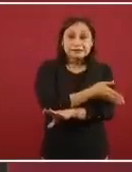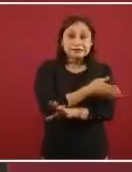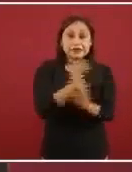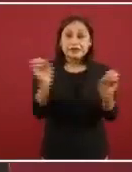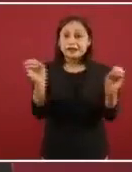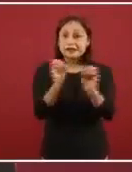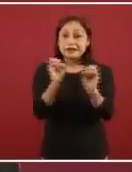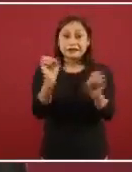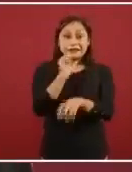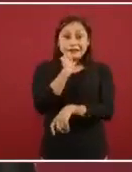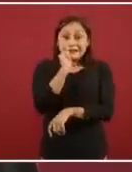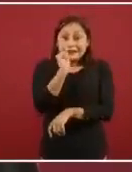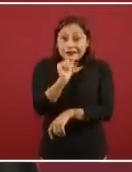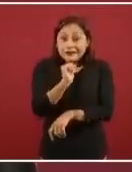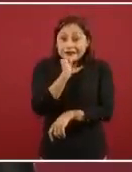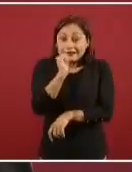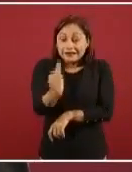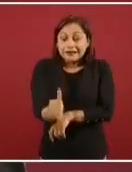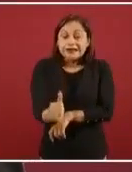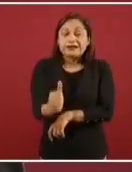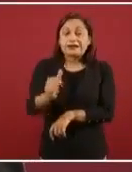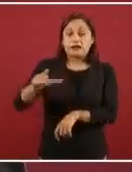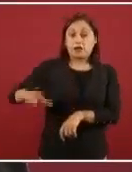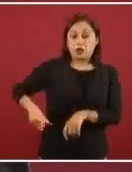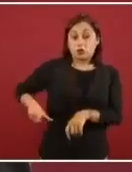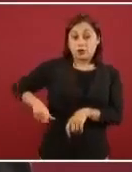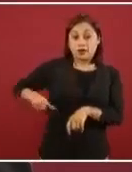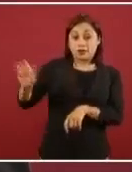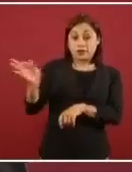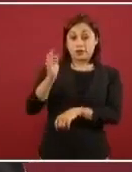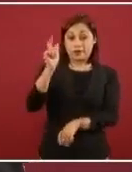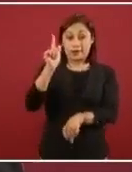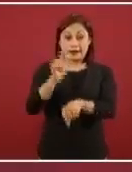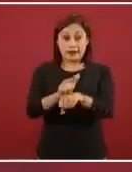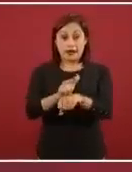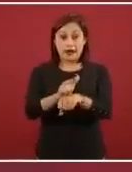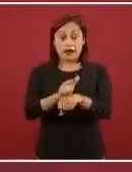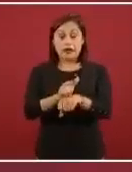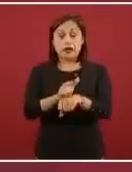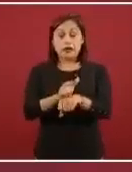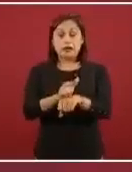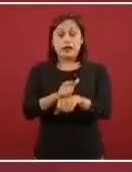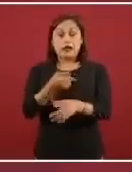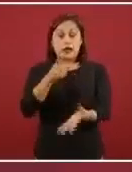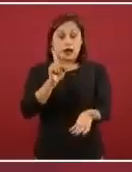del gobierno federal para garantizar la seguridad pública.